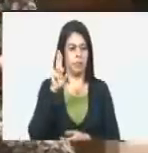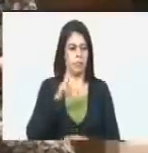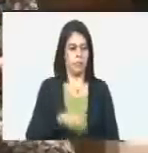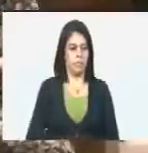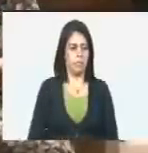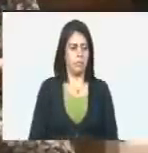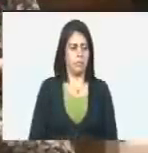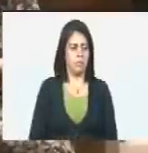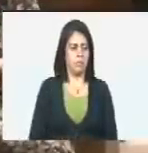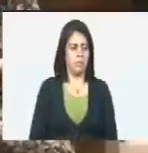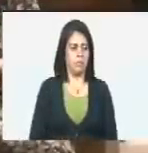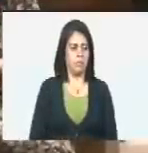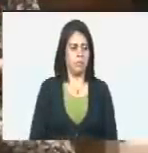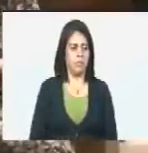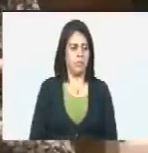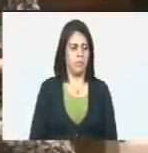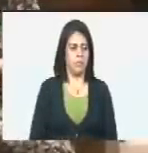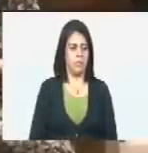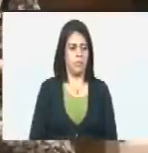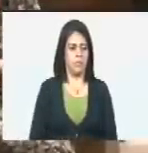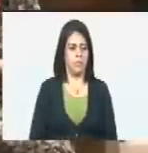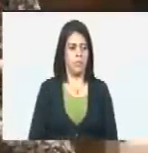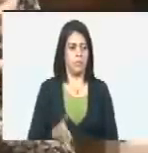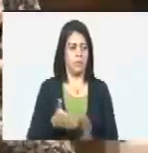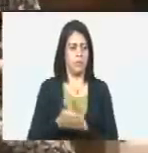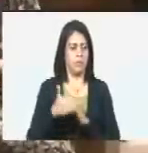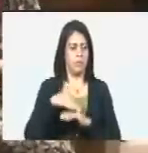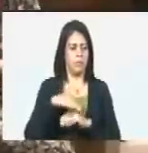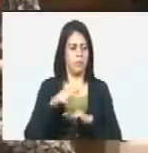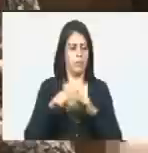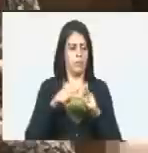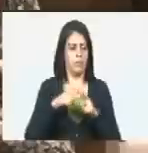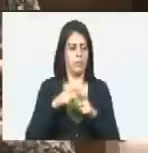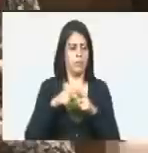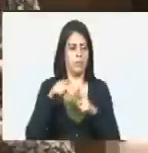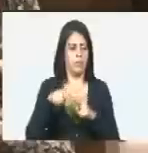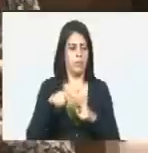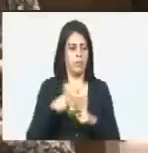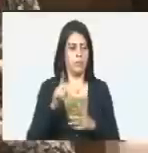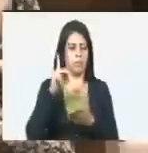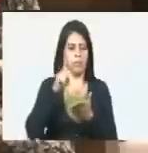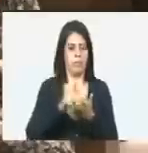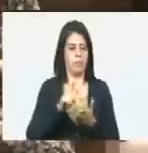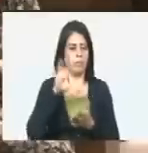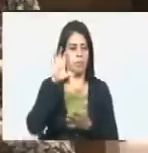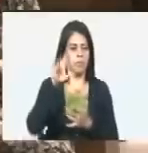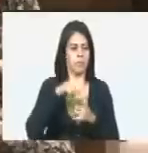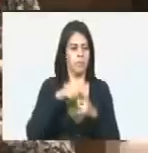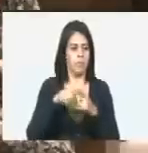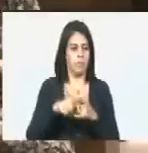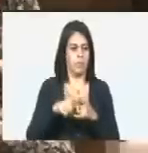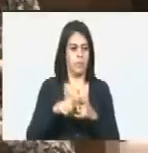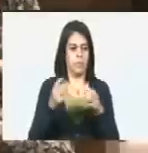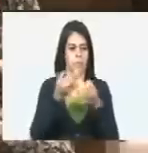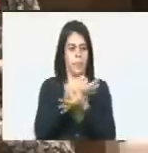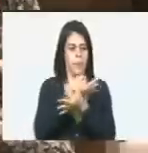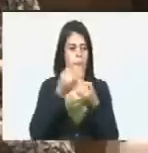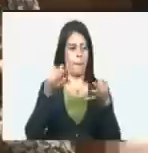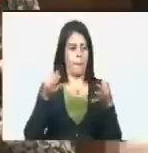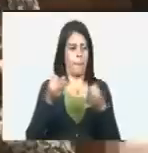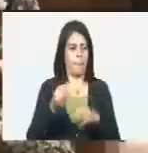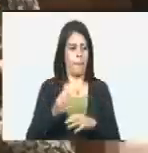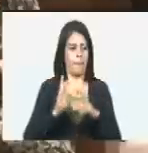quien de manera firme, invariable, nacionalista, patriótica y con una extraordinaria